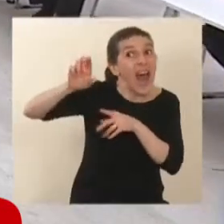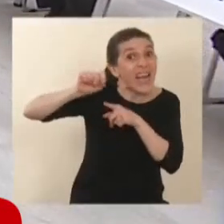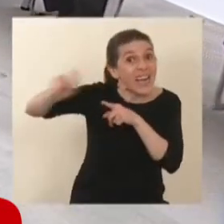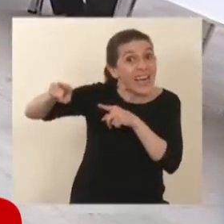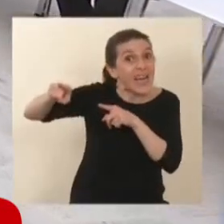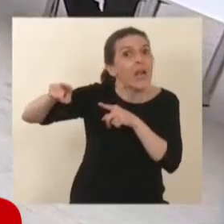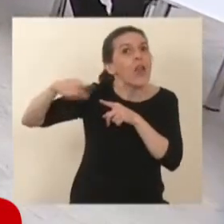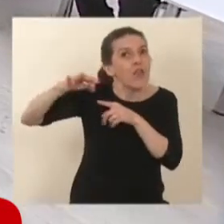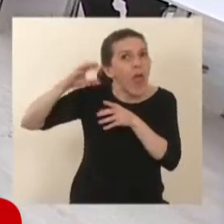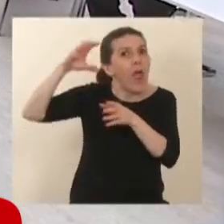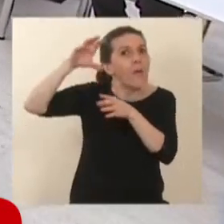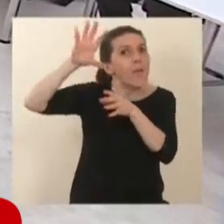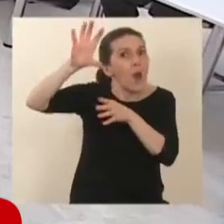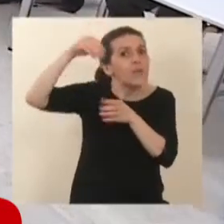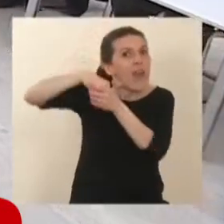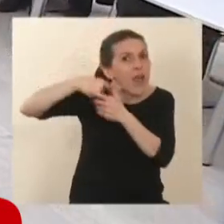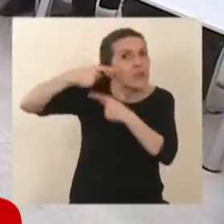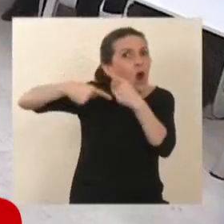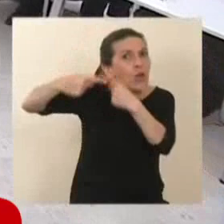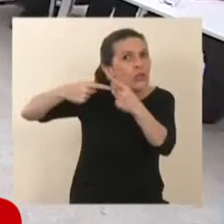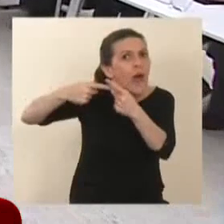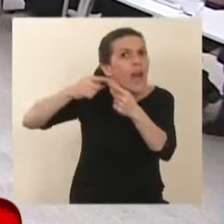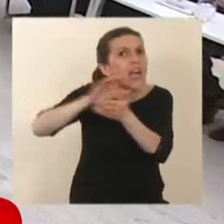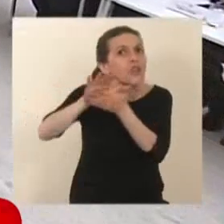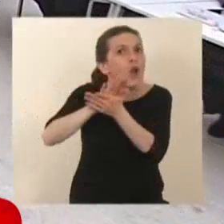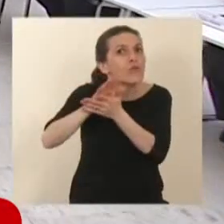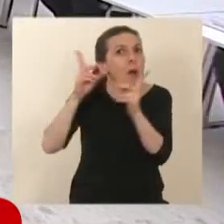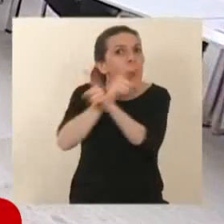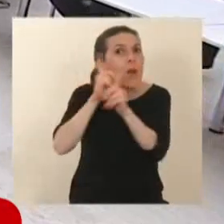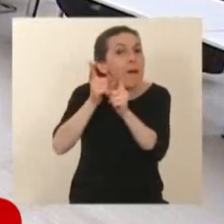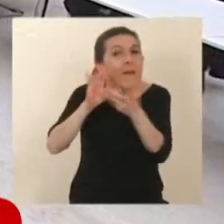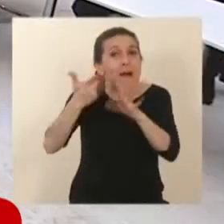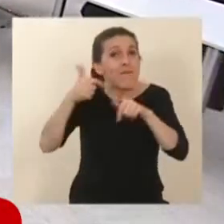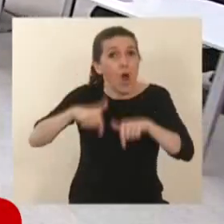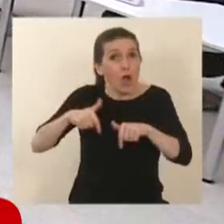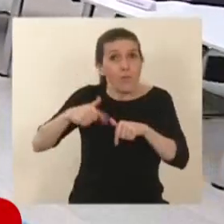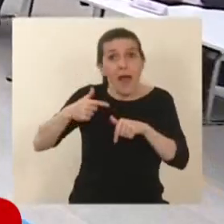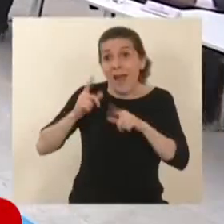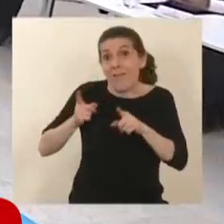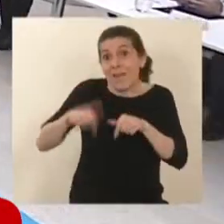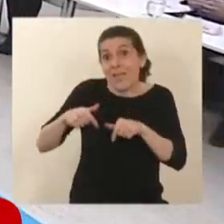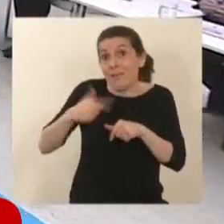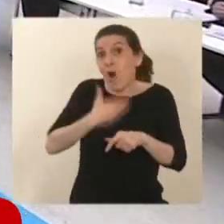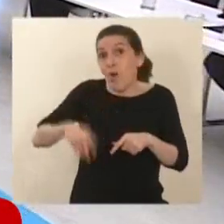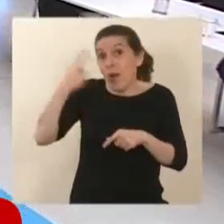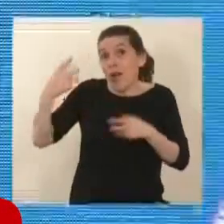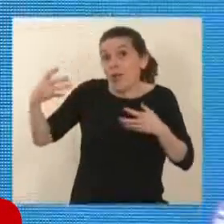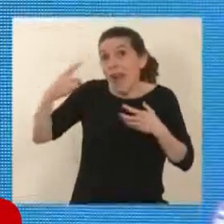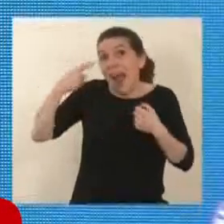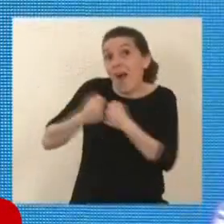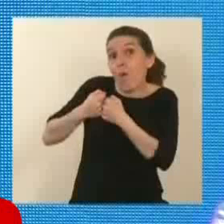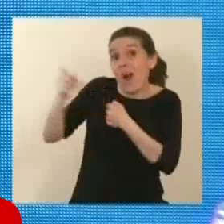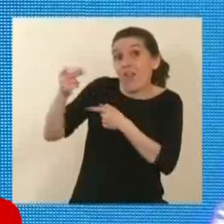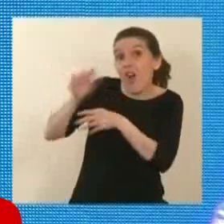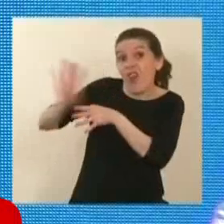continúen resolviendo sus problemas, respetando los lineamientos de sostenibilidad que ha establecido el Gobierno Nacional. Ya